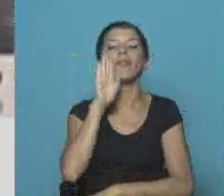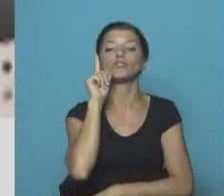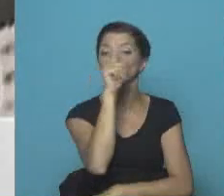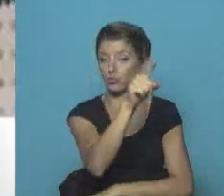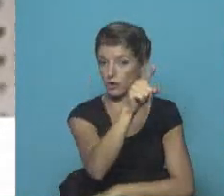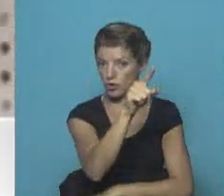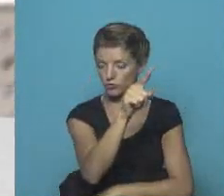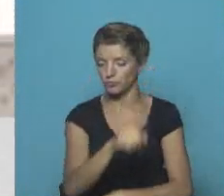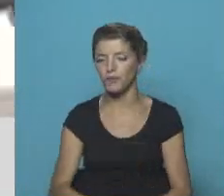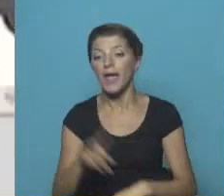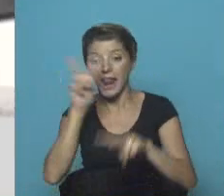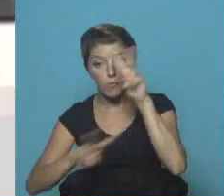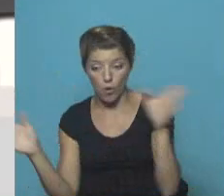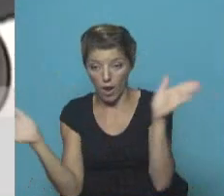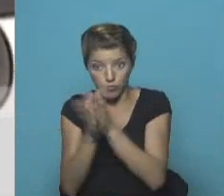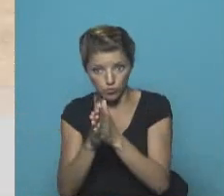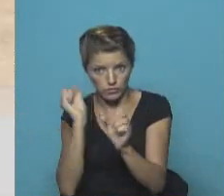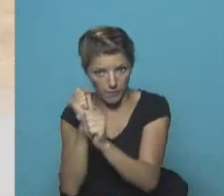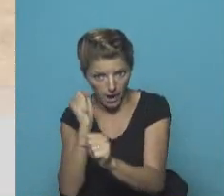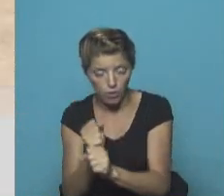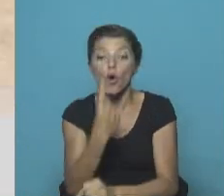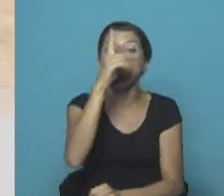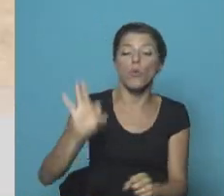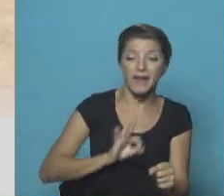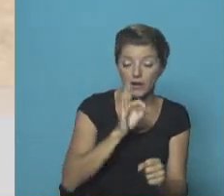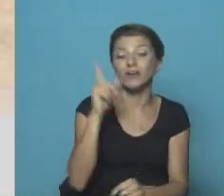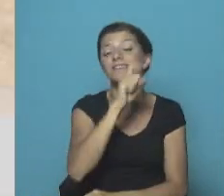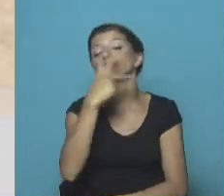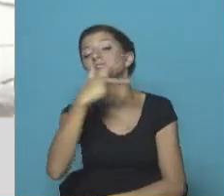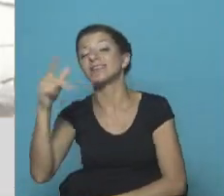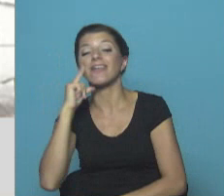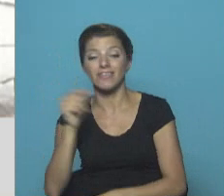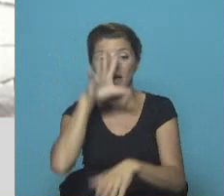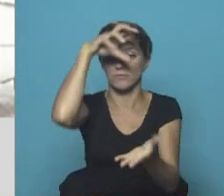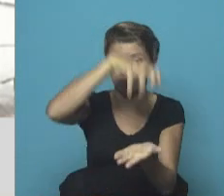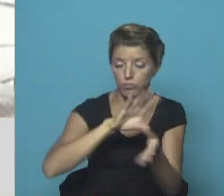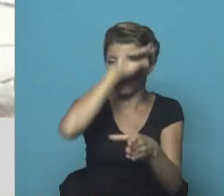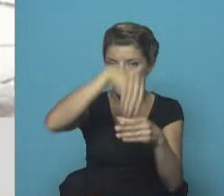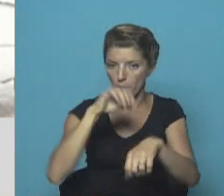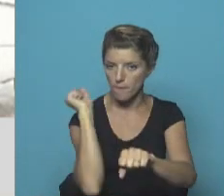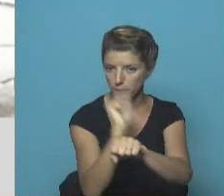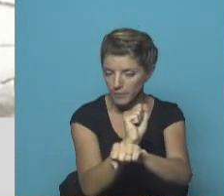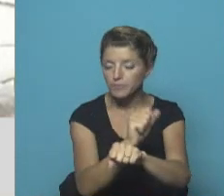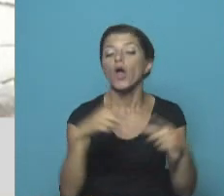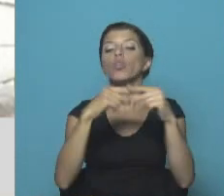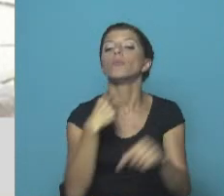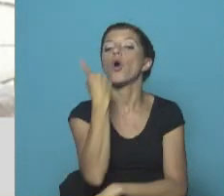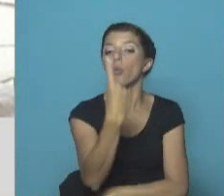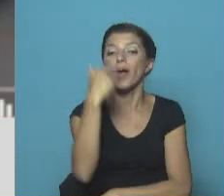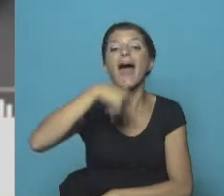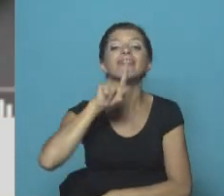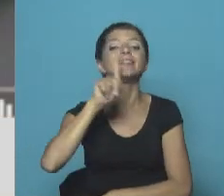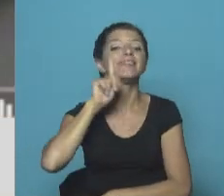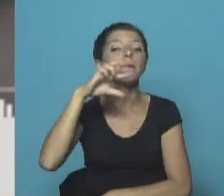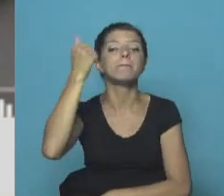Unidos. Tras permanecer 1 año y 139 días en el Centro Federal de Readaptación Social número 1 Altiplano,